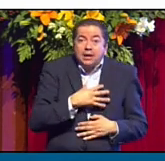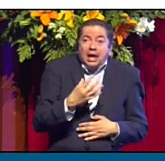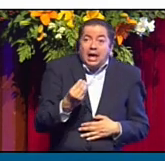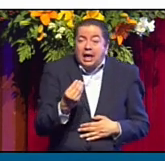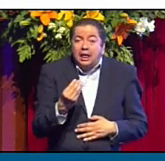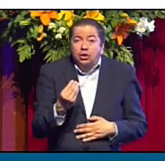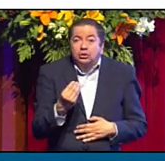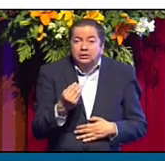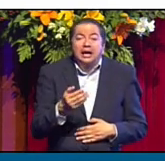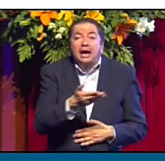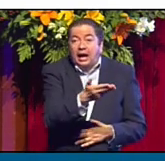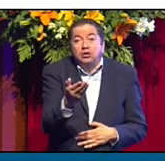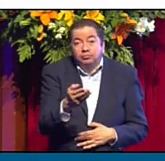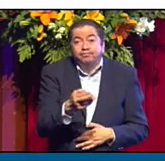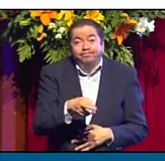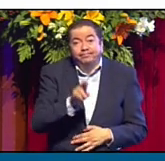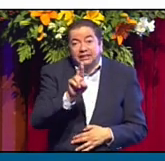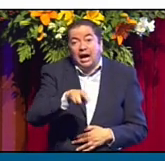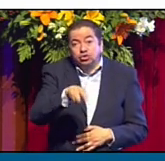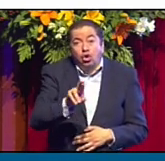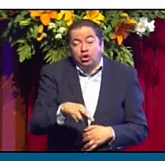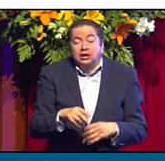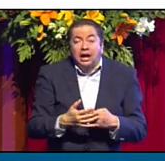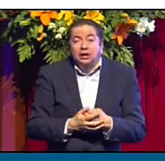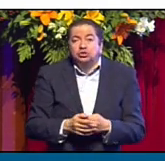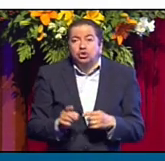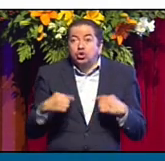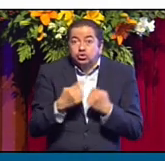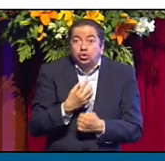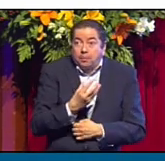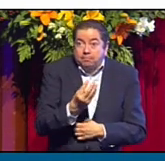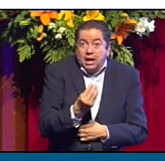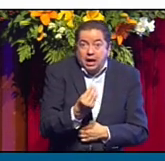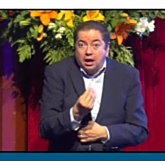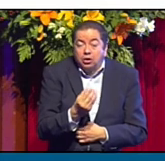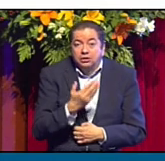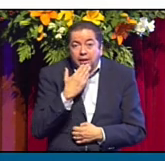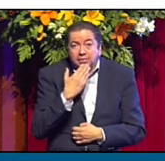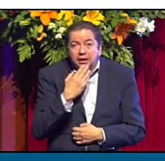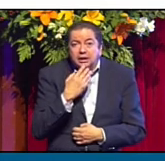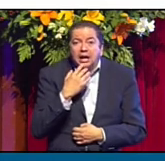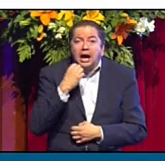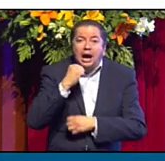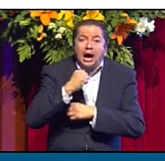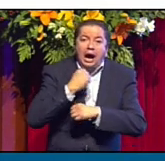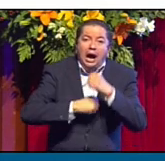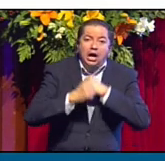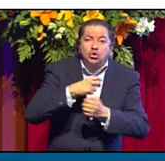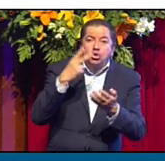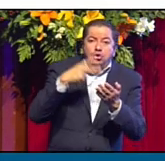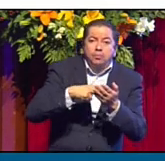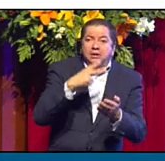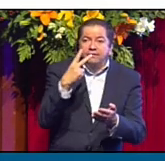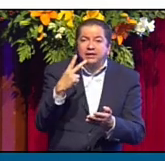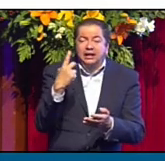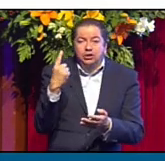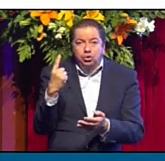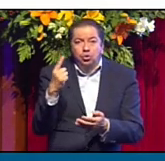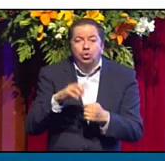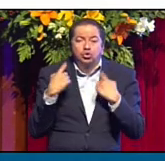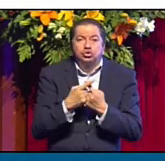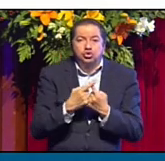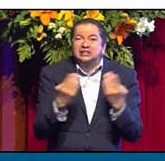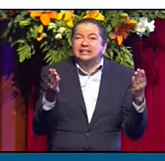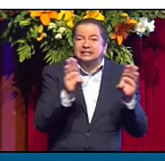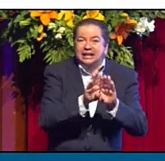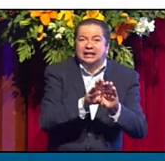Dios que tenía razón para tener miedo. Y nosotros teníamos tanto miedo que el año 2021 cerramos la ruta 41 durante